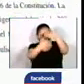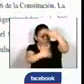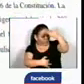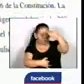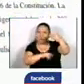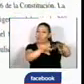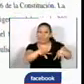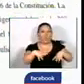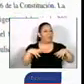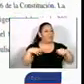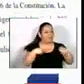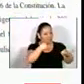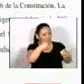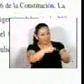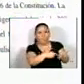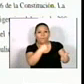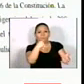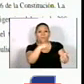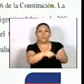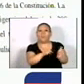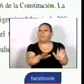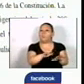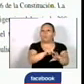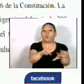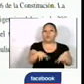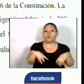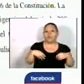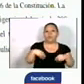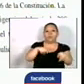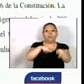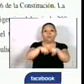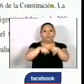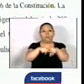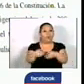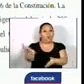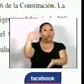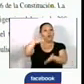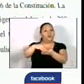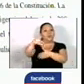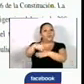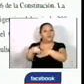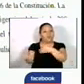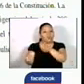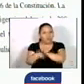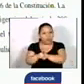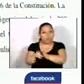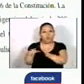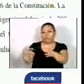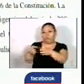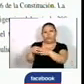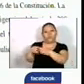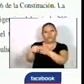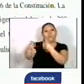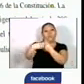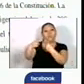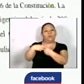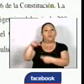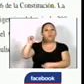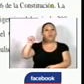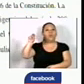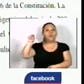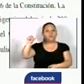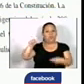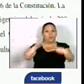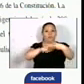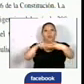improcedentes demandas que pedían la nulidad en las candidaturas a la reelección de los diputados por el partido arena Ana Margarita Escobar y